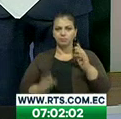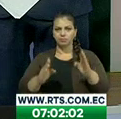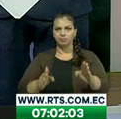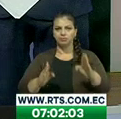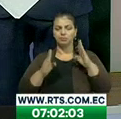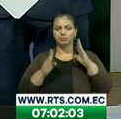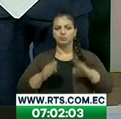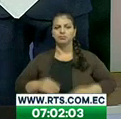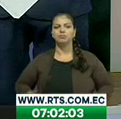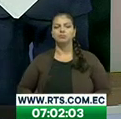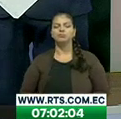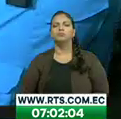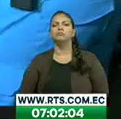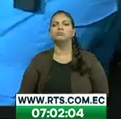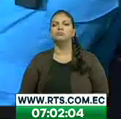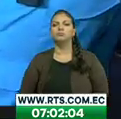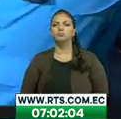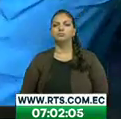atención.